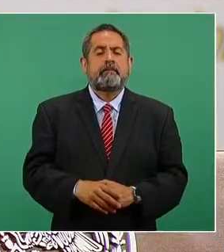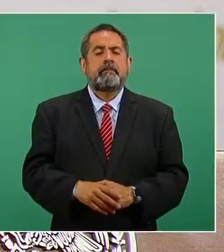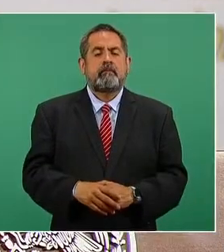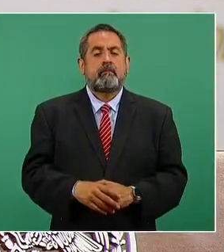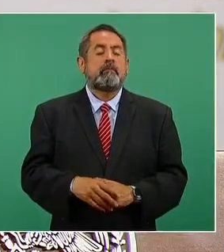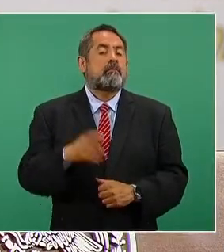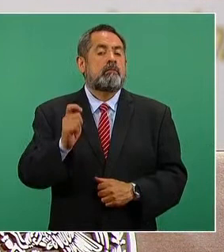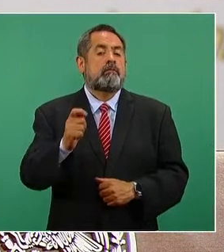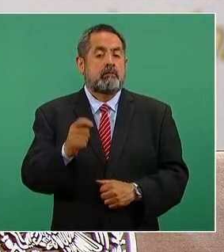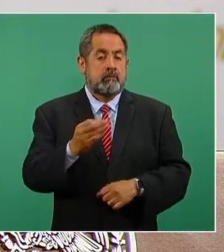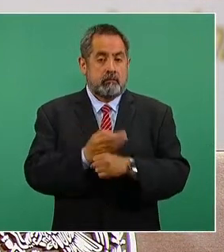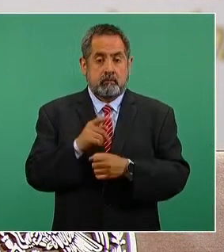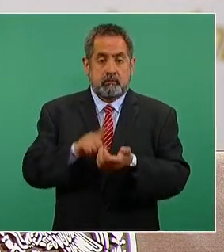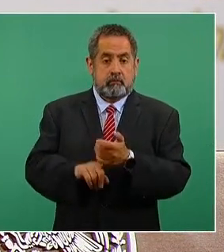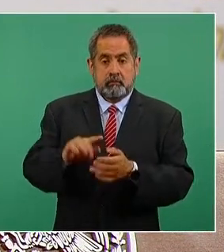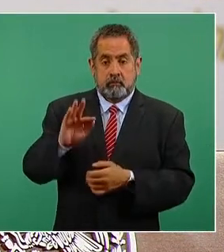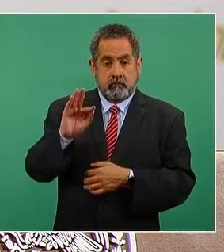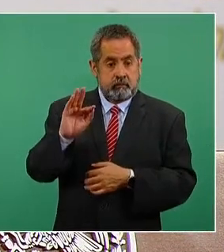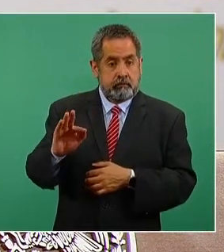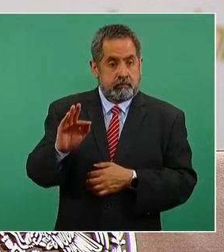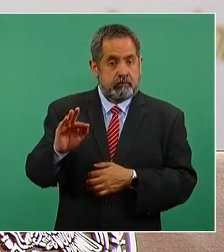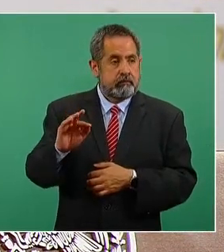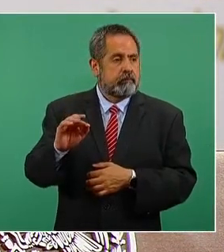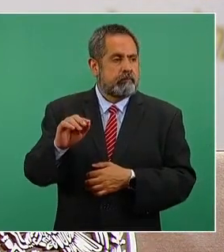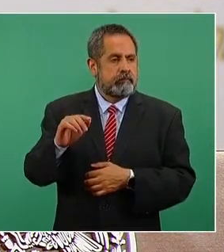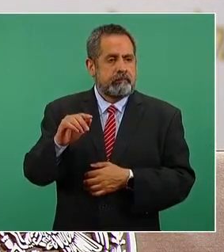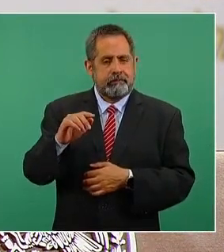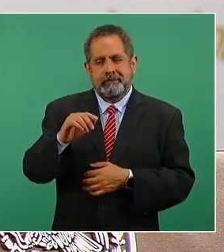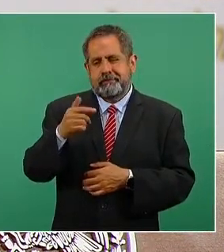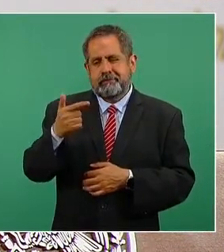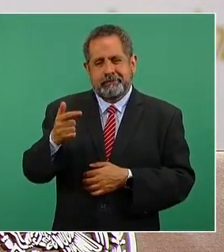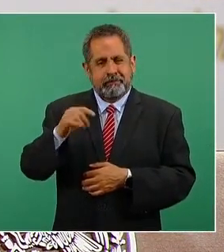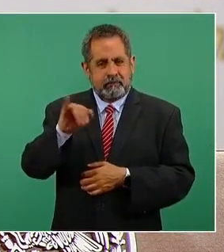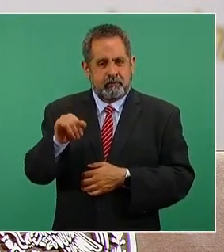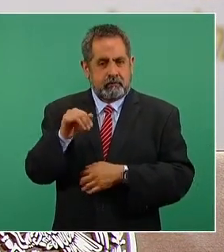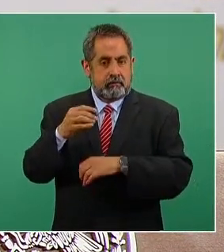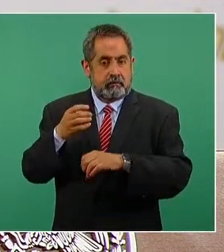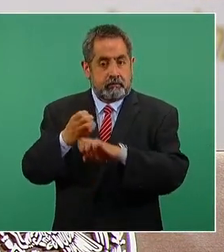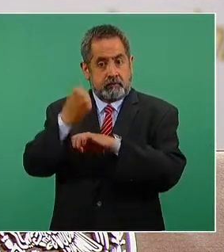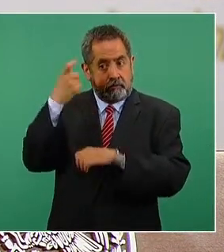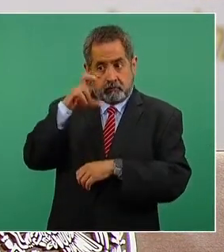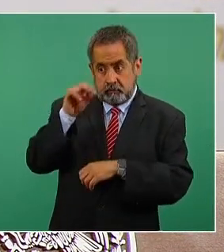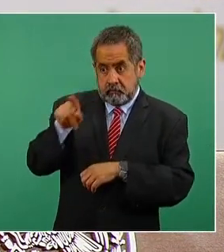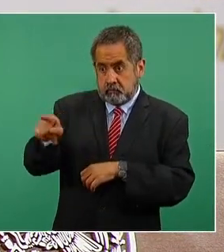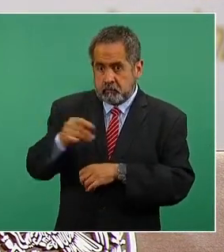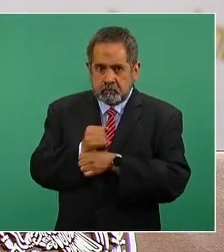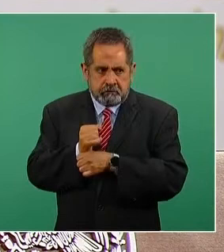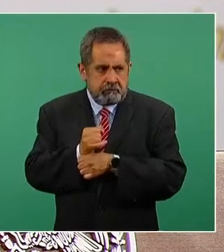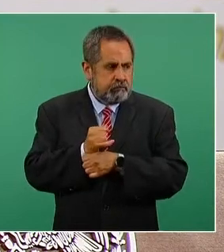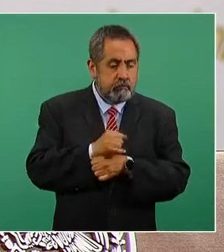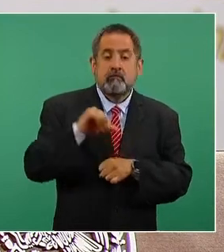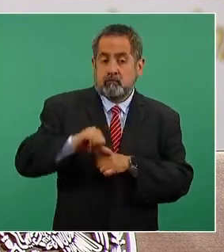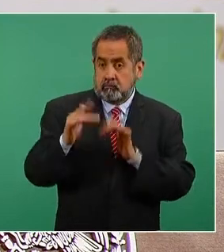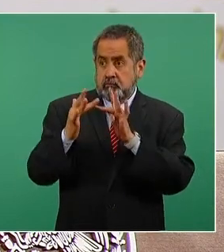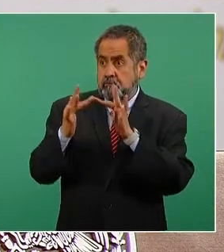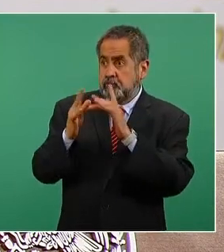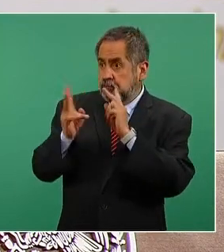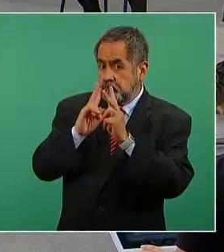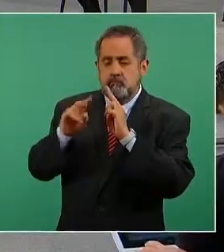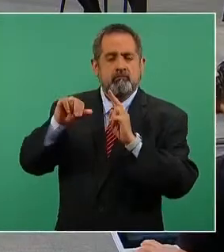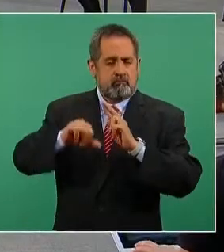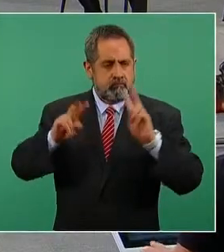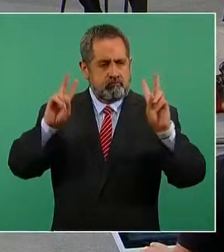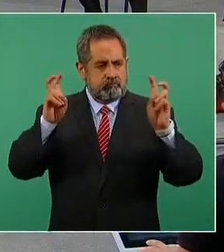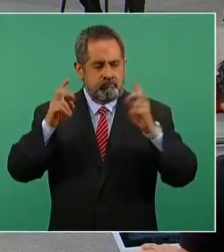está actuando la Fiscalía del Estado de Quintana Roo, hay comunicación, hoy se trató el